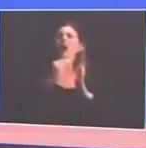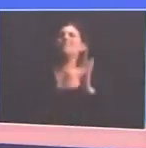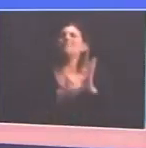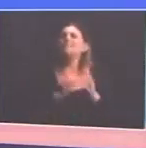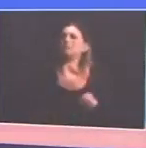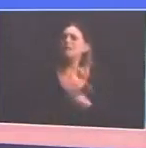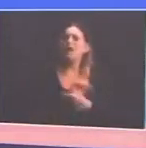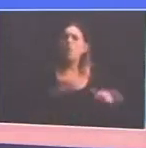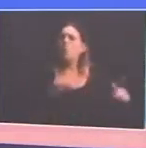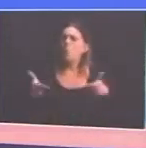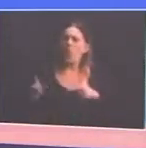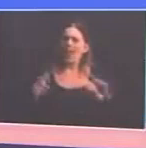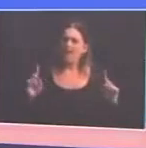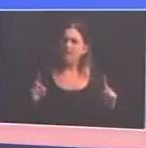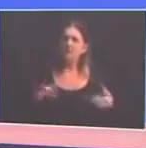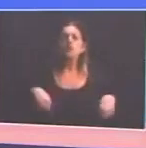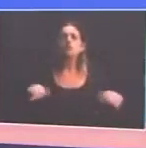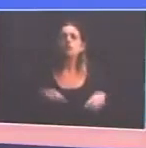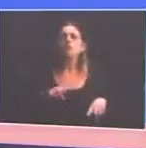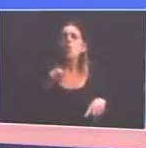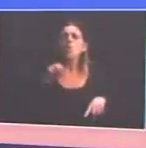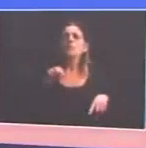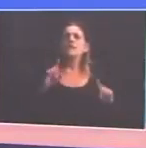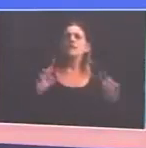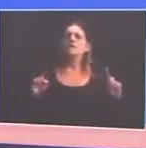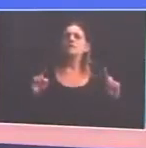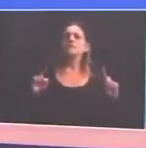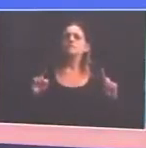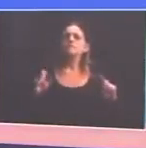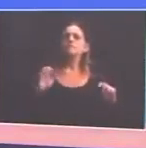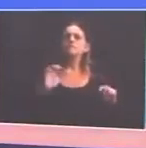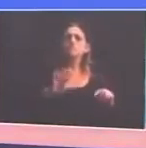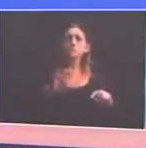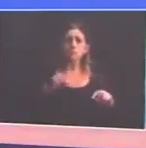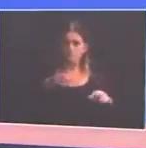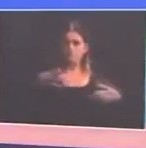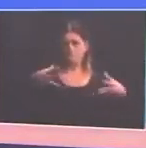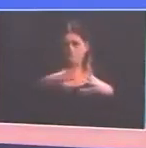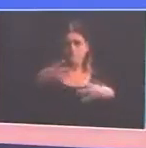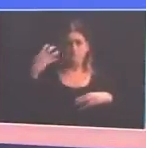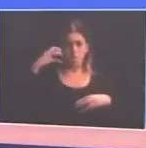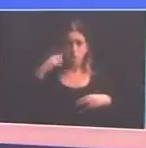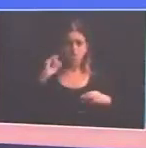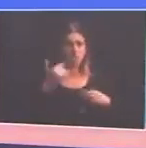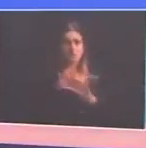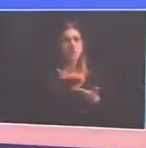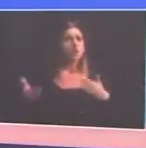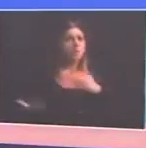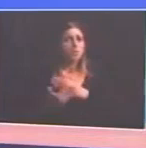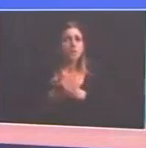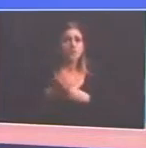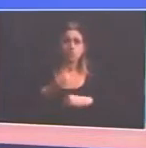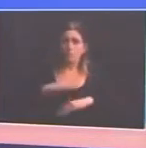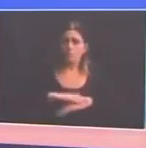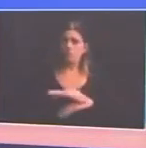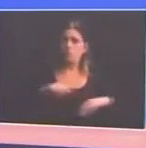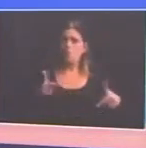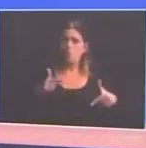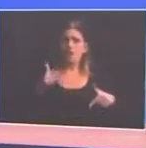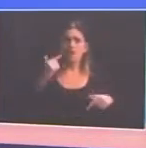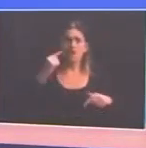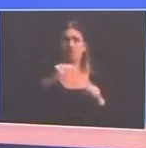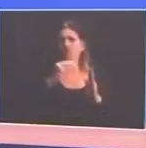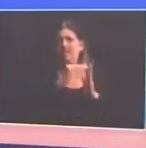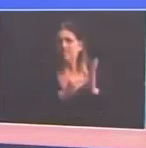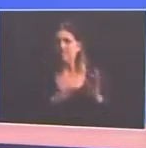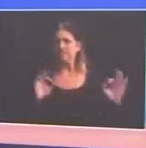prometió en su campaña las cumplió. Por otro lado, habla del Mercosur en esta entrevista también, y lo que dice es que esta